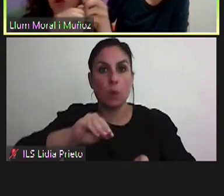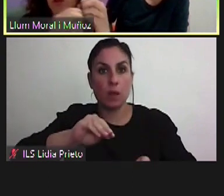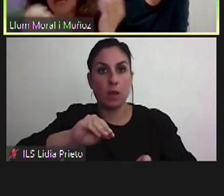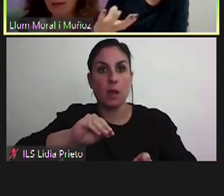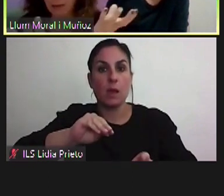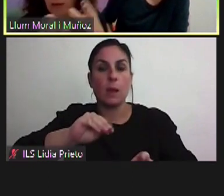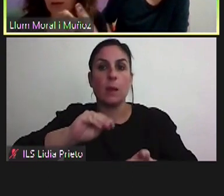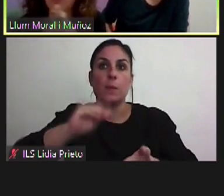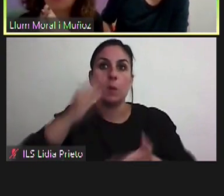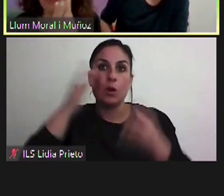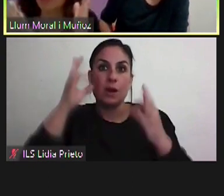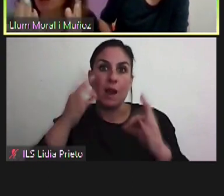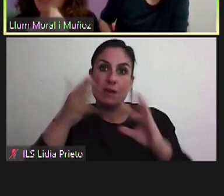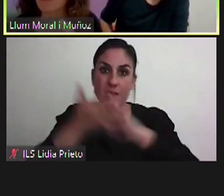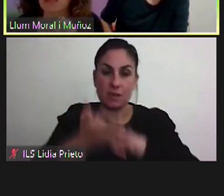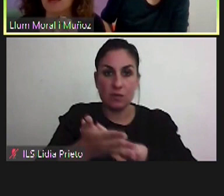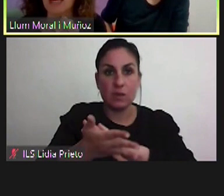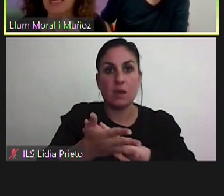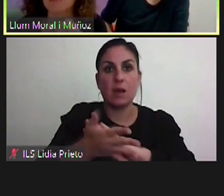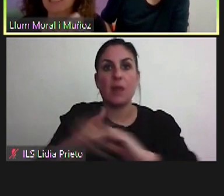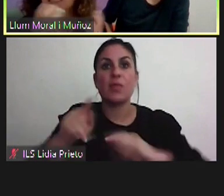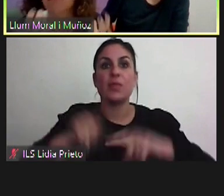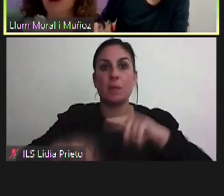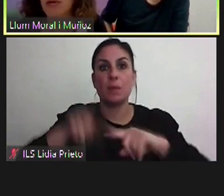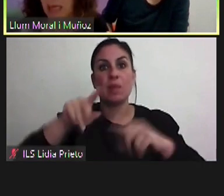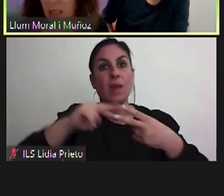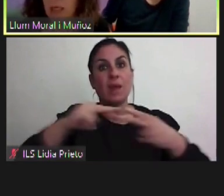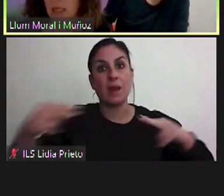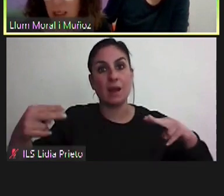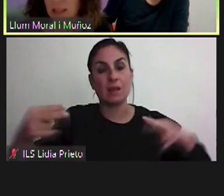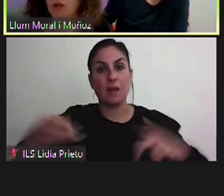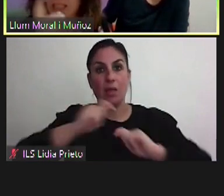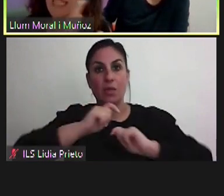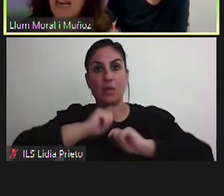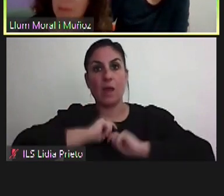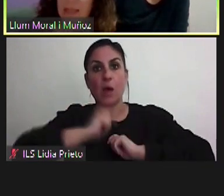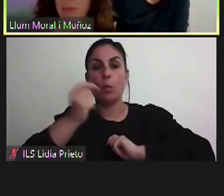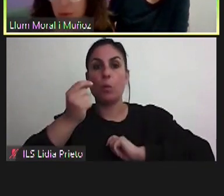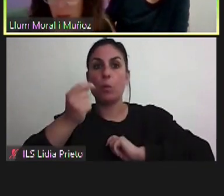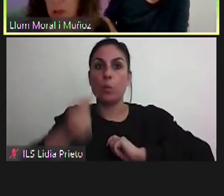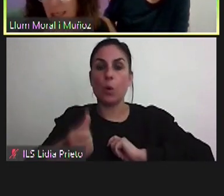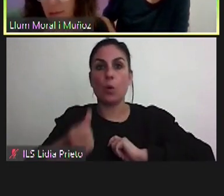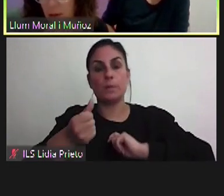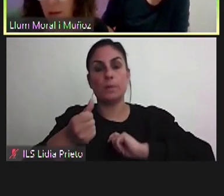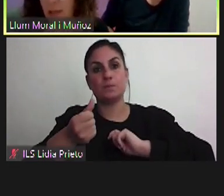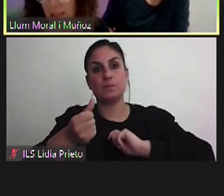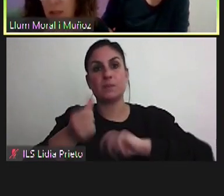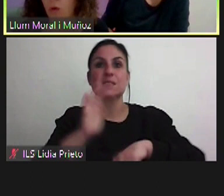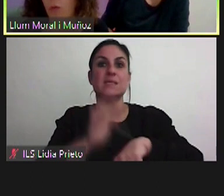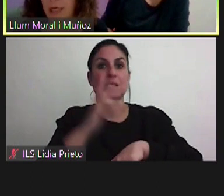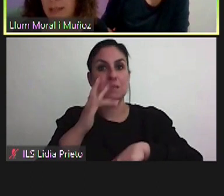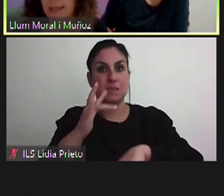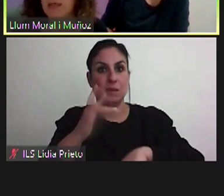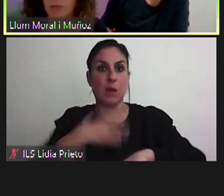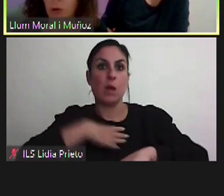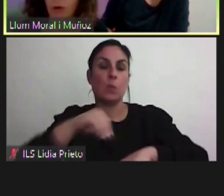más posibilidad, ya no posibilidad, eres más sensible, ¿no? Para padecer ciertas cosas. Esa es la parte que podríamos decir que es